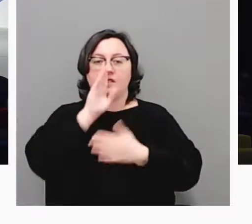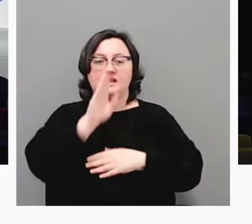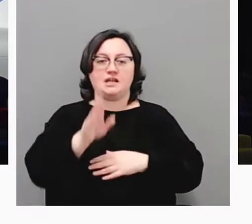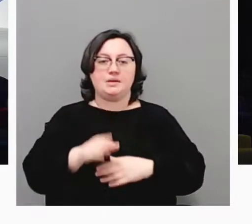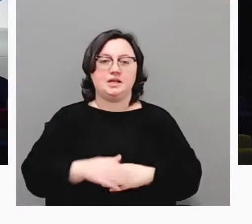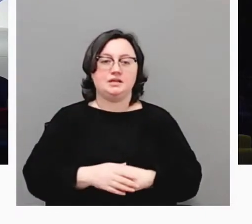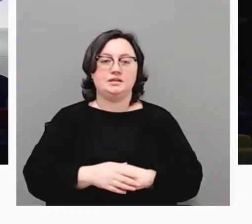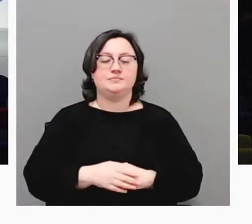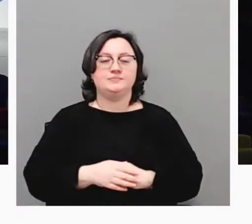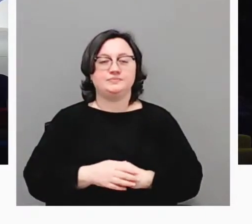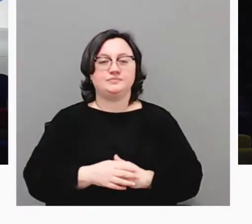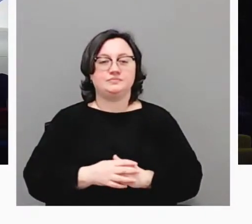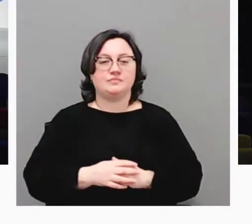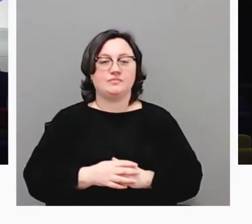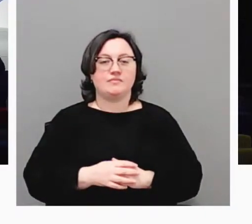Muy bien.